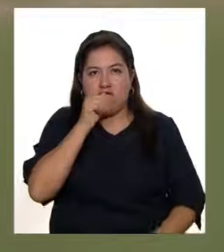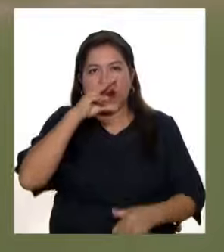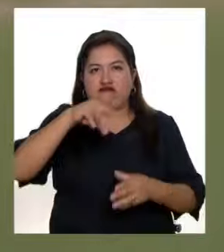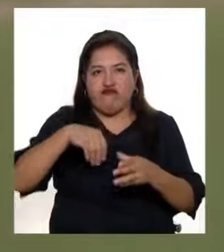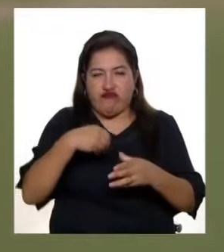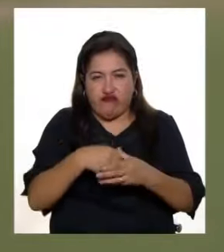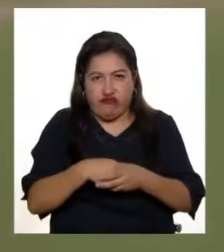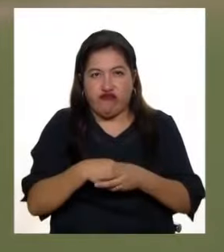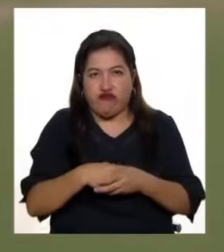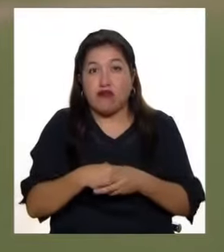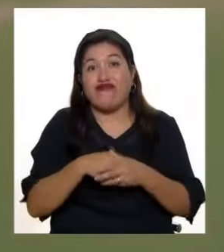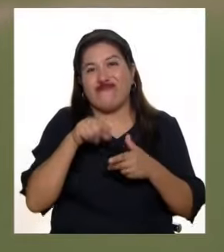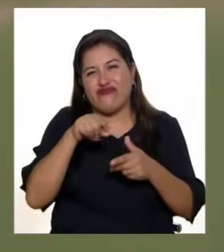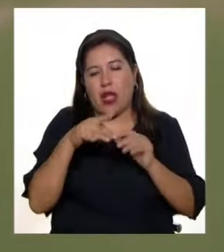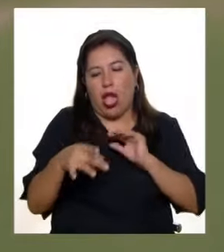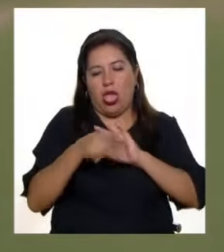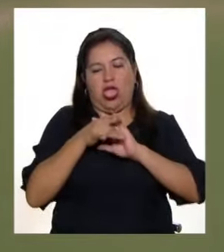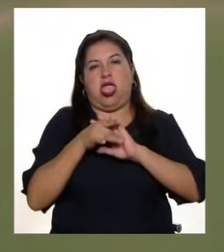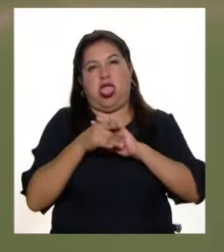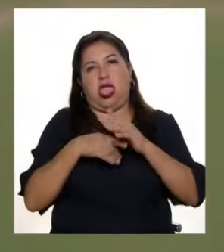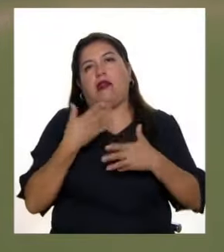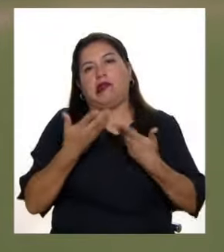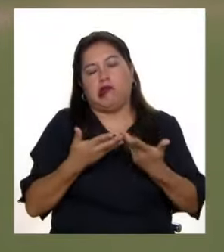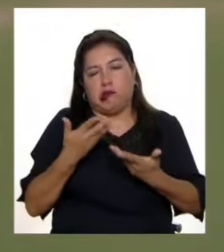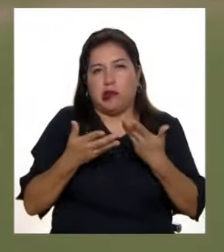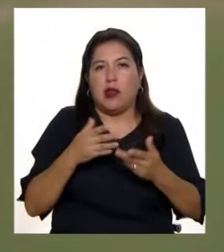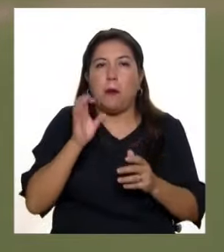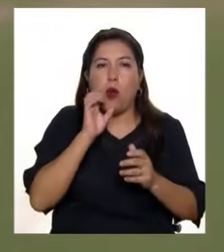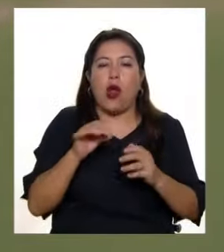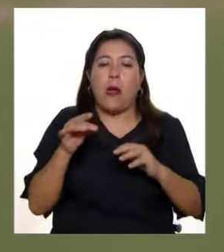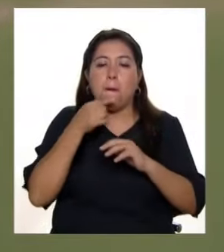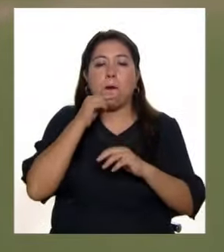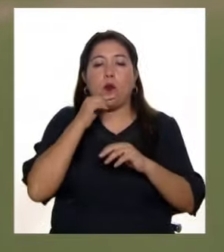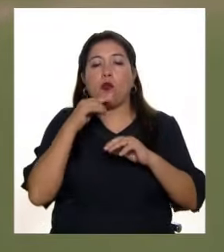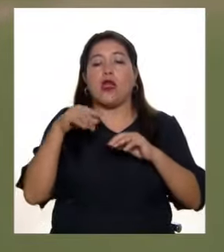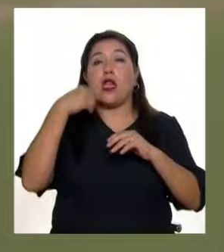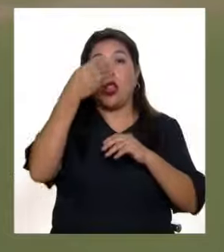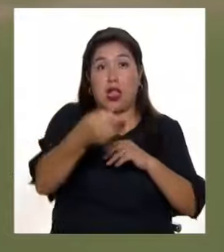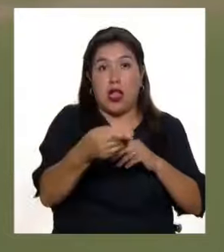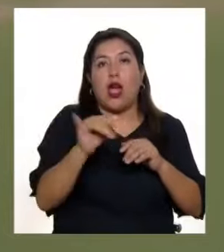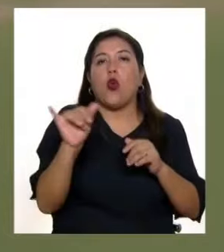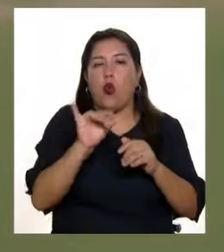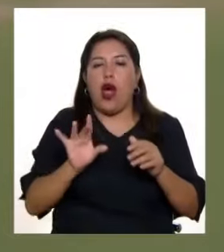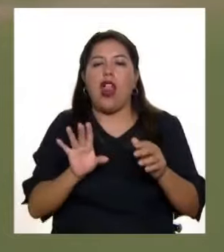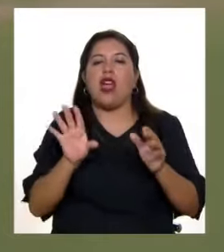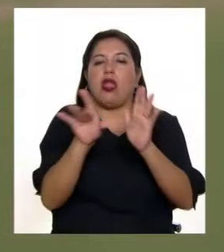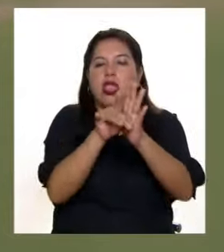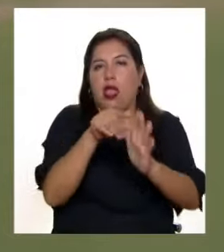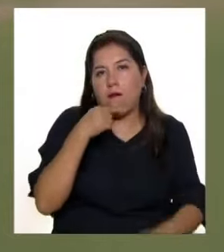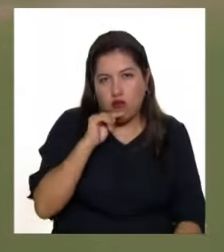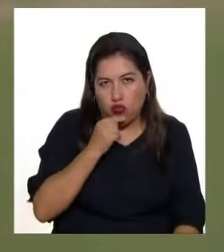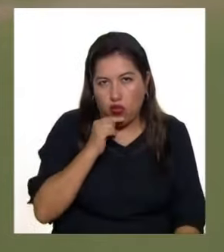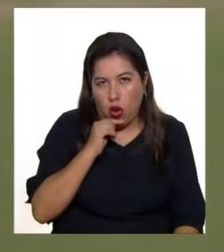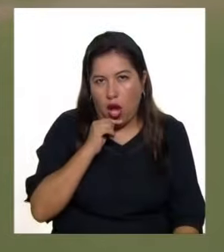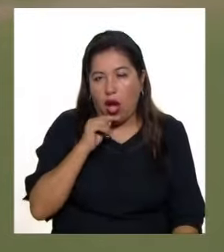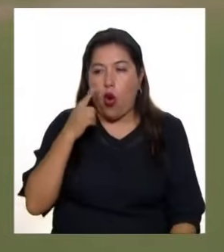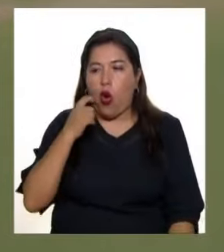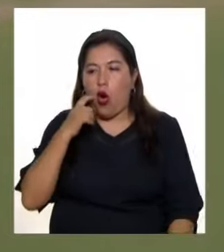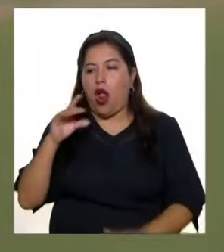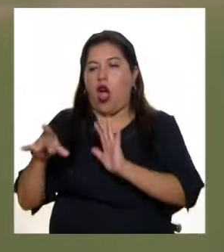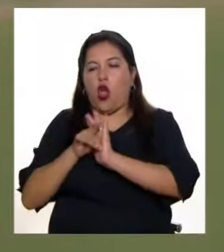a través del pene. Entonces, ¿qué significa? Que la pareja puede tener algún tipo de infección vaginal y el hombre contrae la